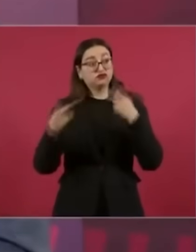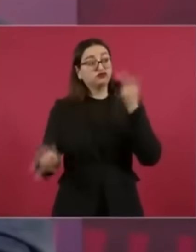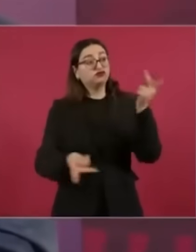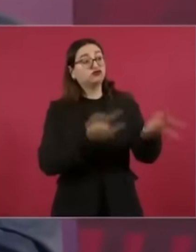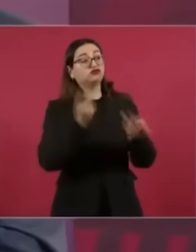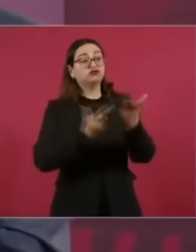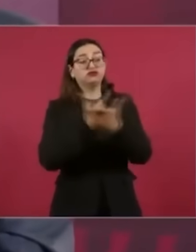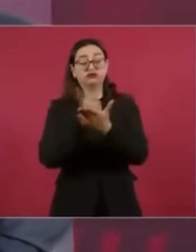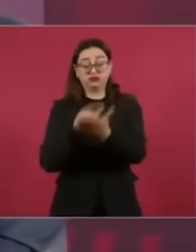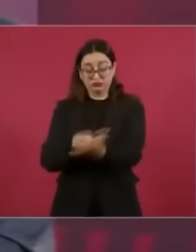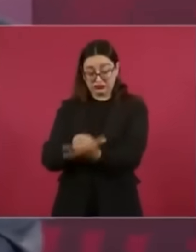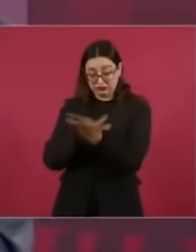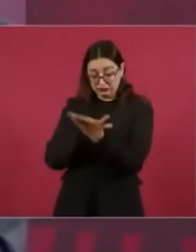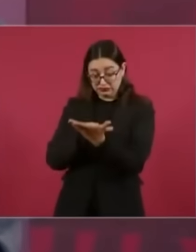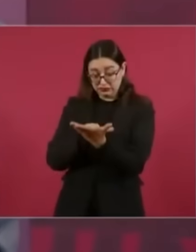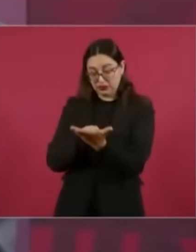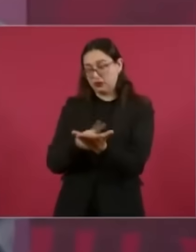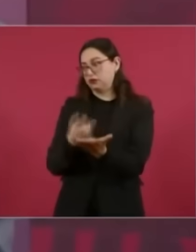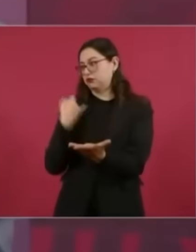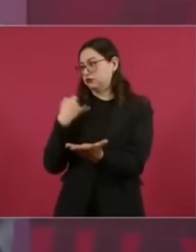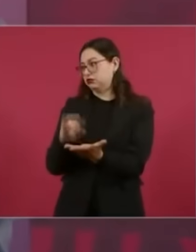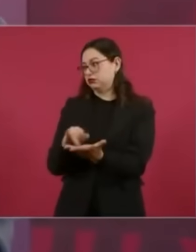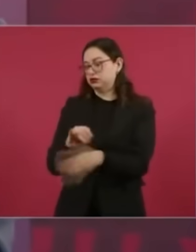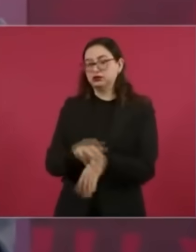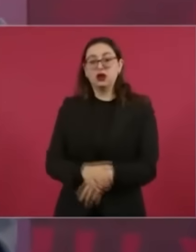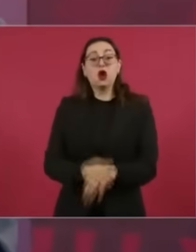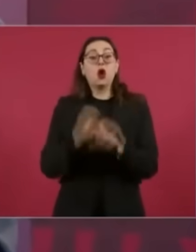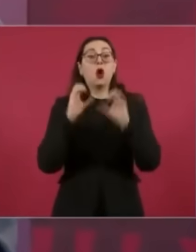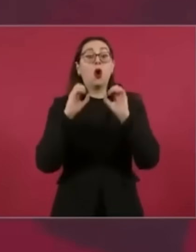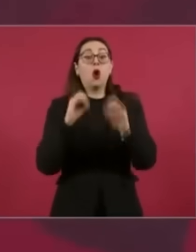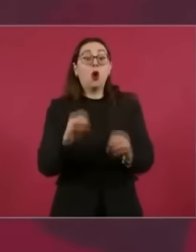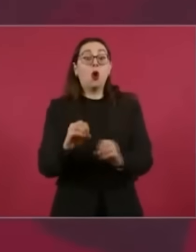Fue un editorial del Reforma,